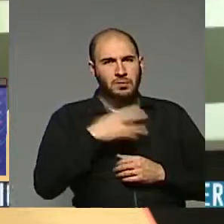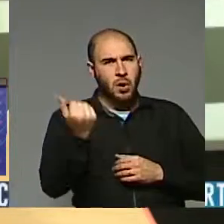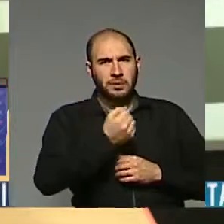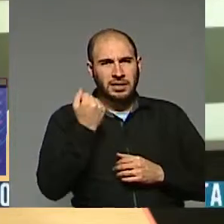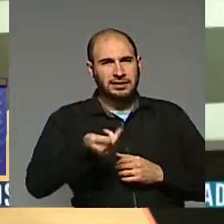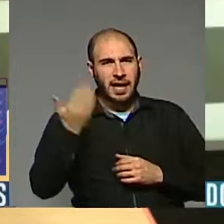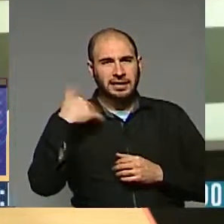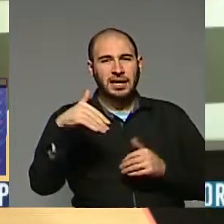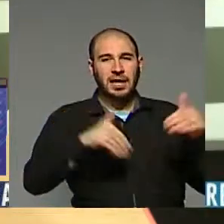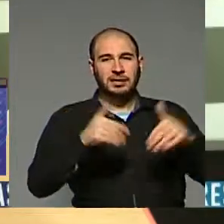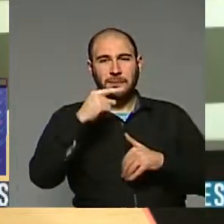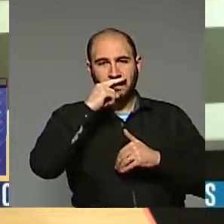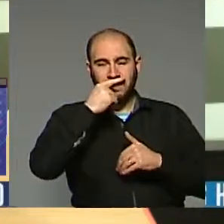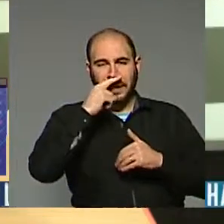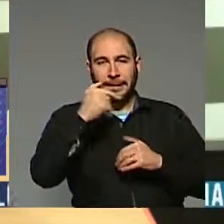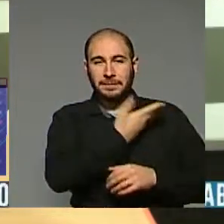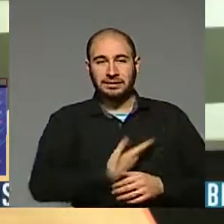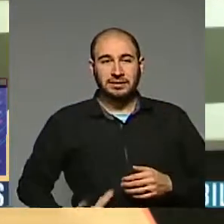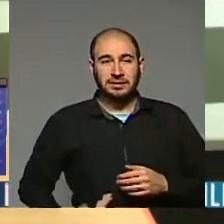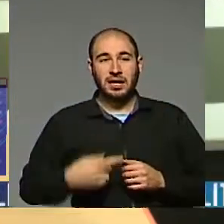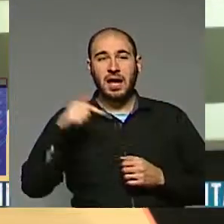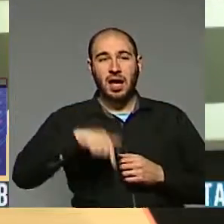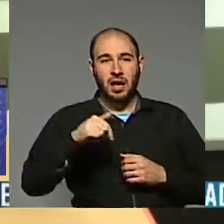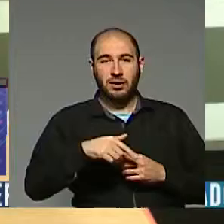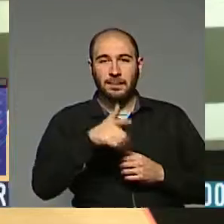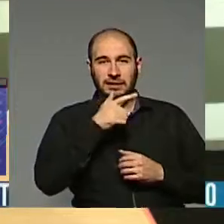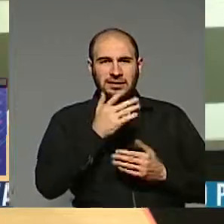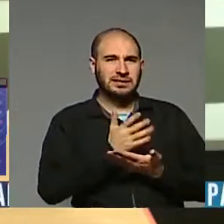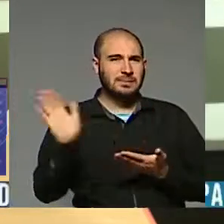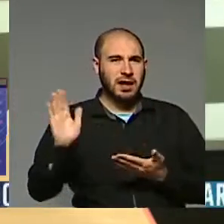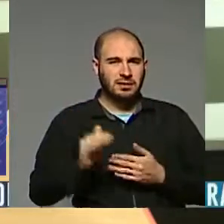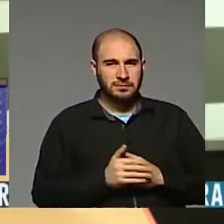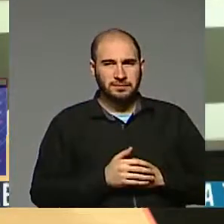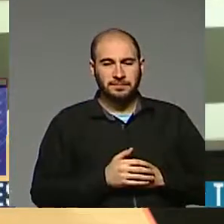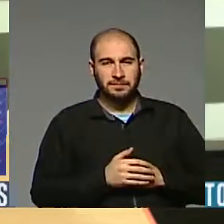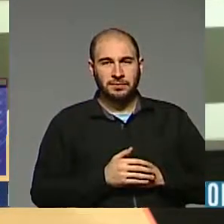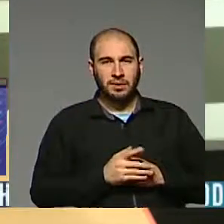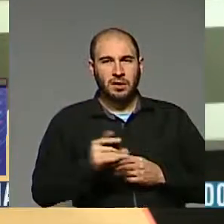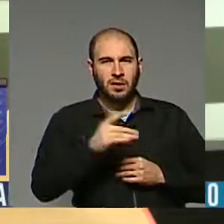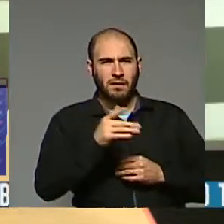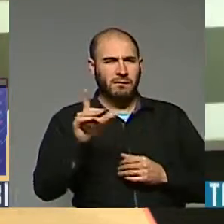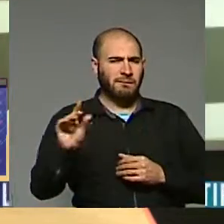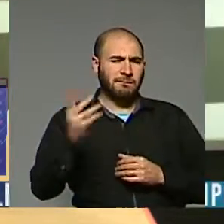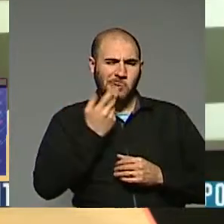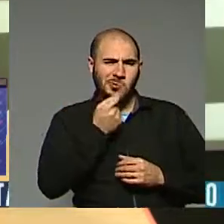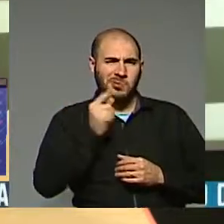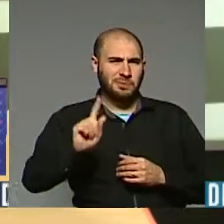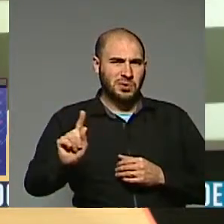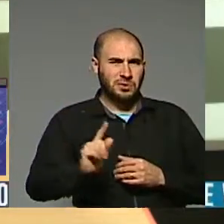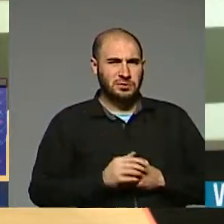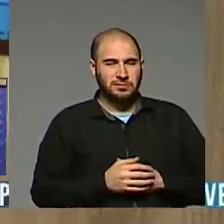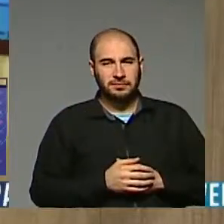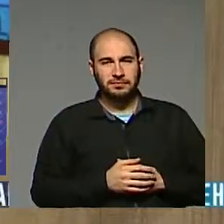en su momento en la elección de Mauricio Macri como presidente y ahora se muestran bastante alejados o simpatizan menos, ¿no?, con la propuesta de